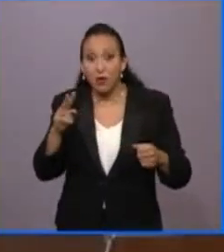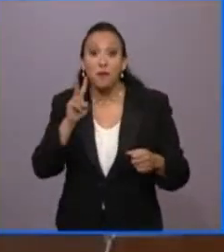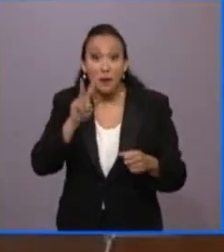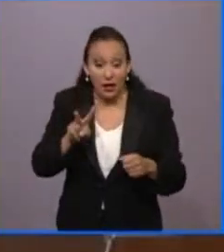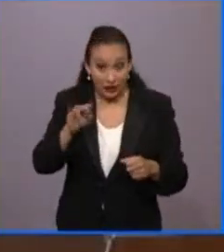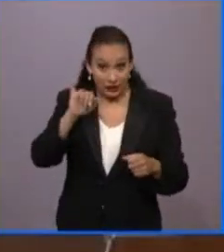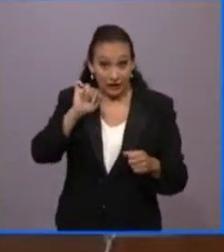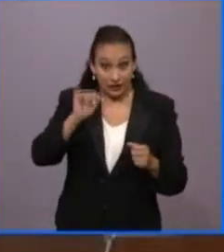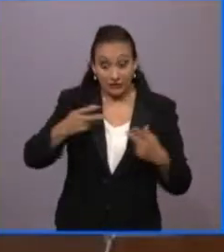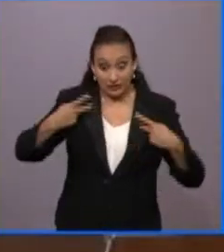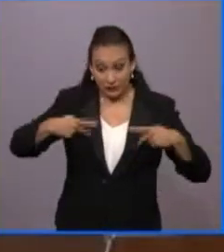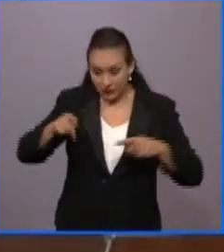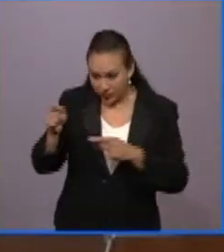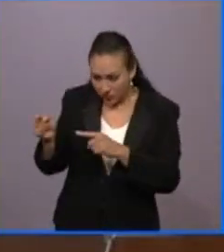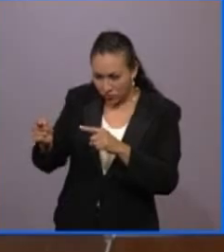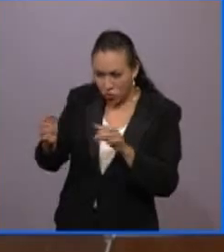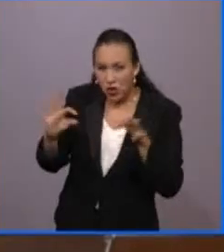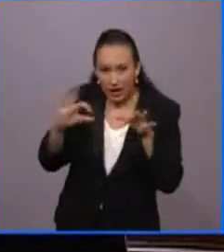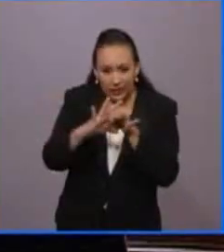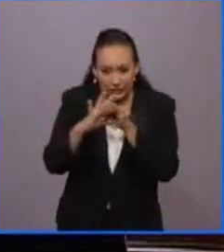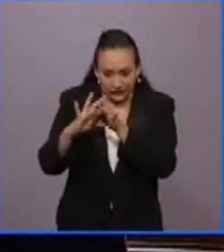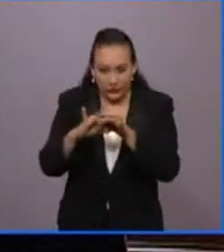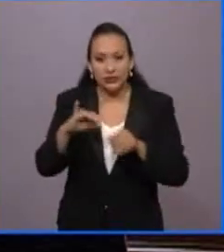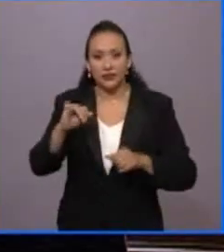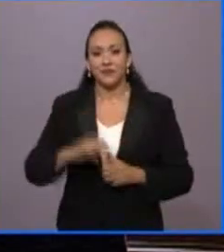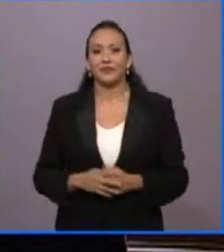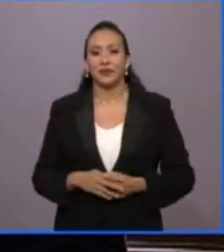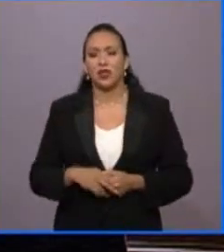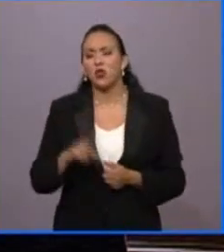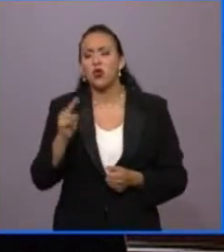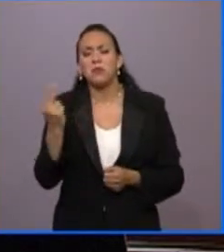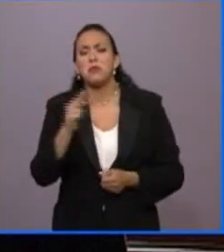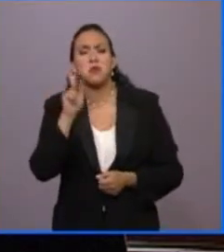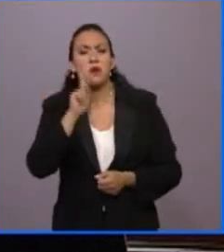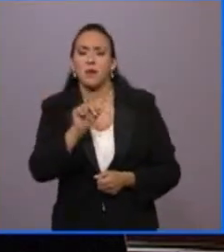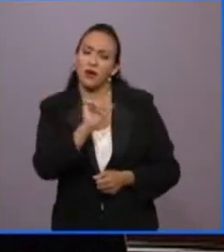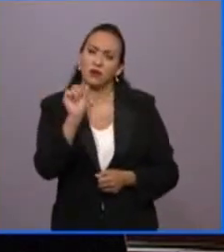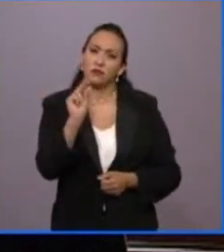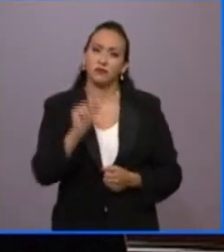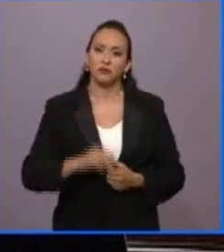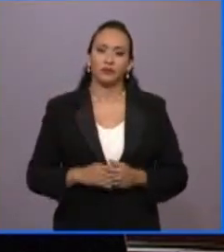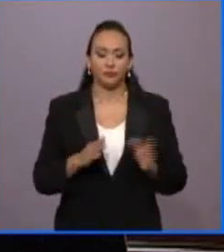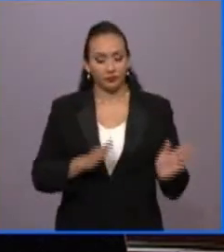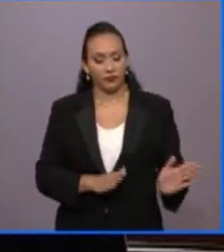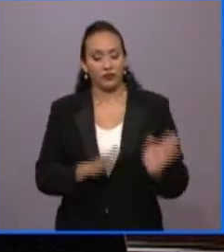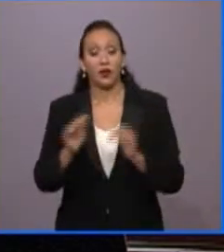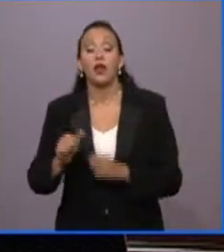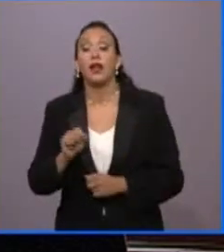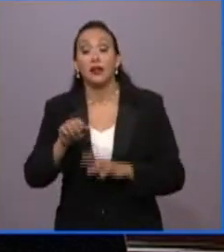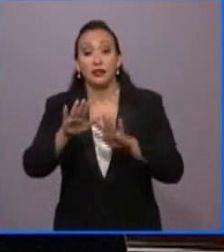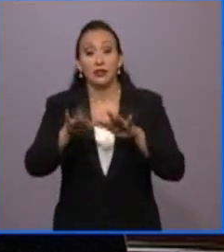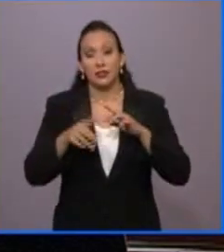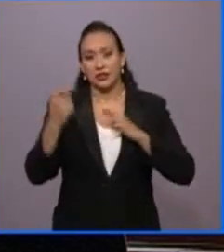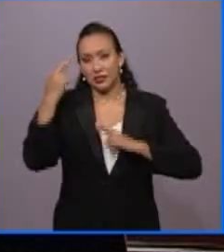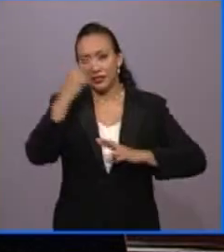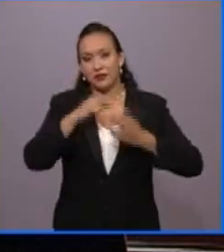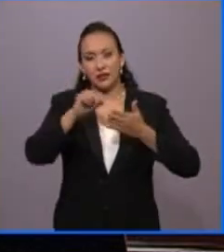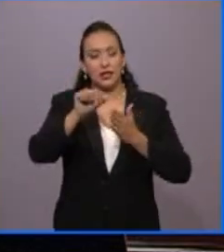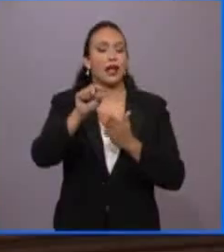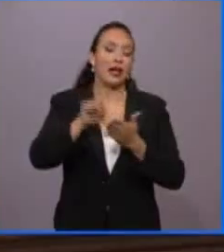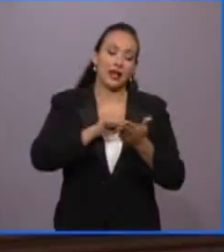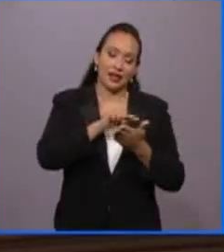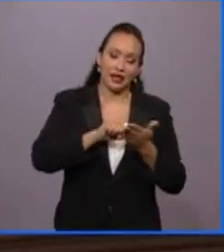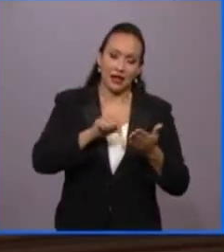podrá decretar la relación correspondiente sin necesidad de otras pruebas. Por otra parte, el Pleno declaró la invalidez del